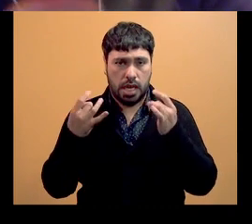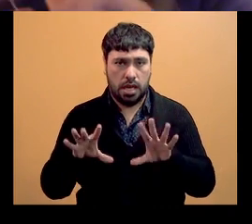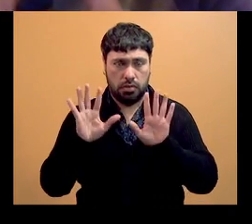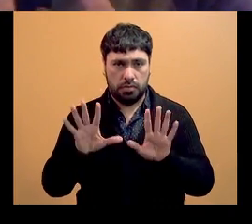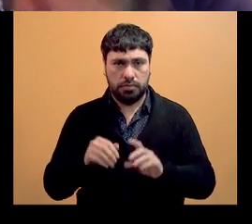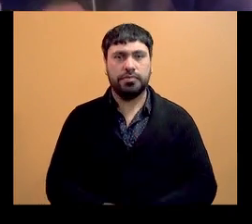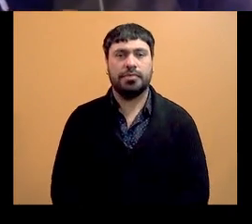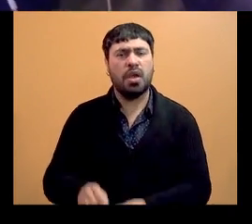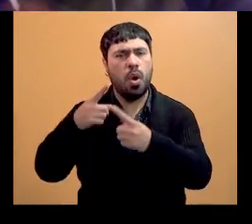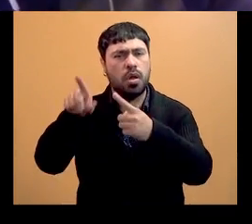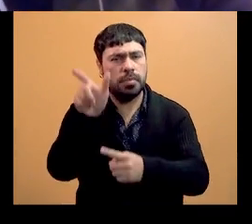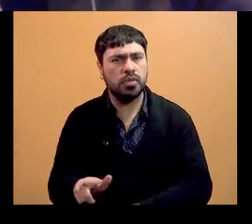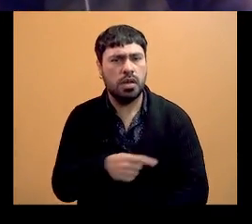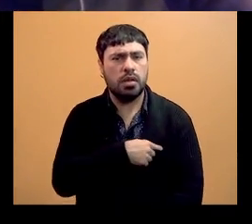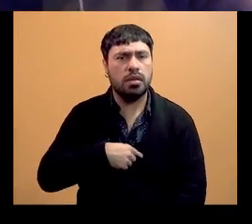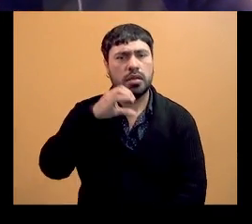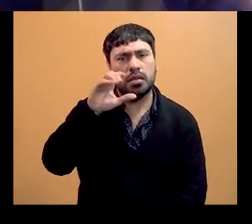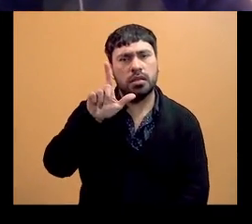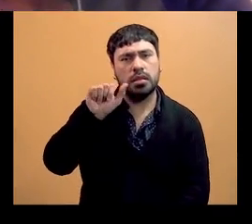Sí, mira, Claudio Navarro